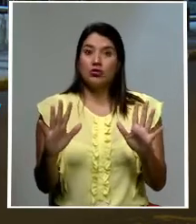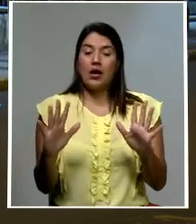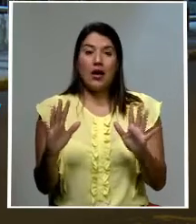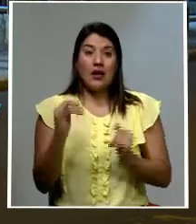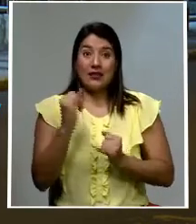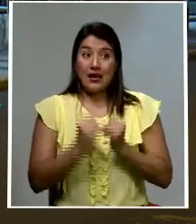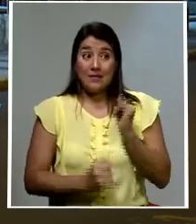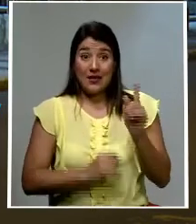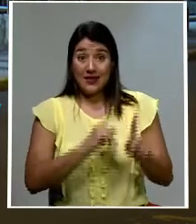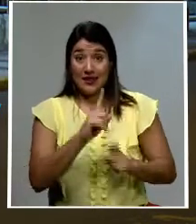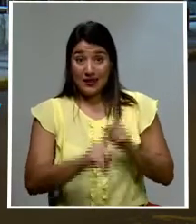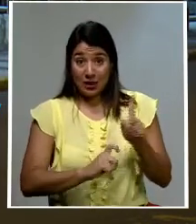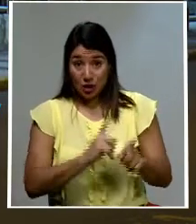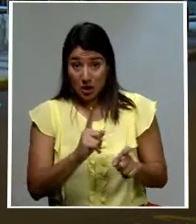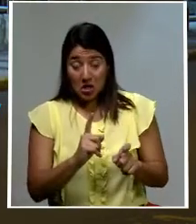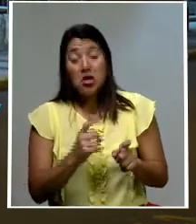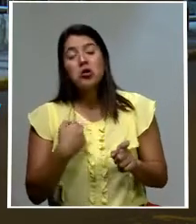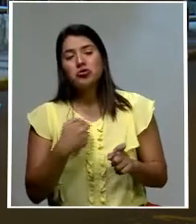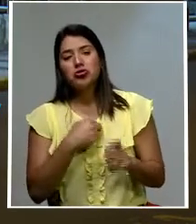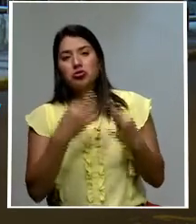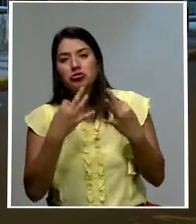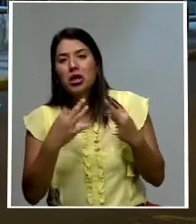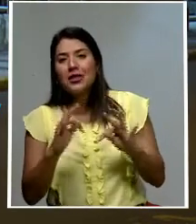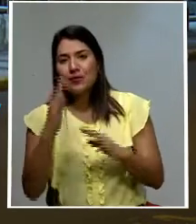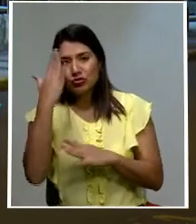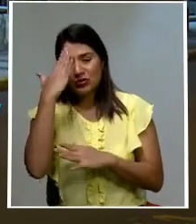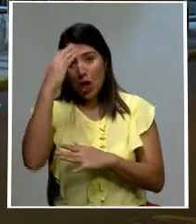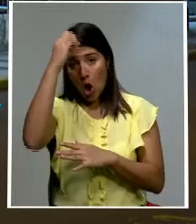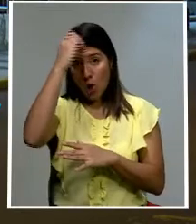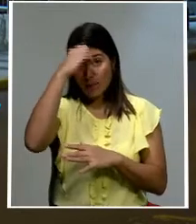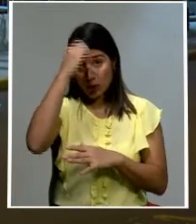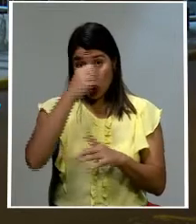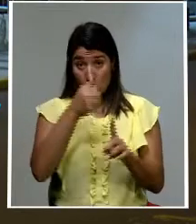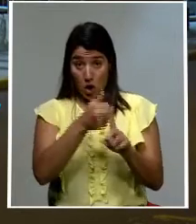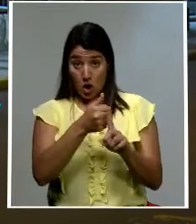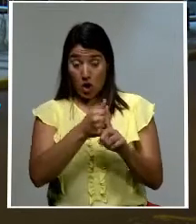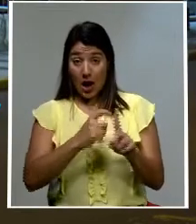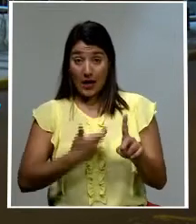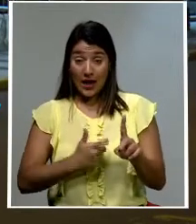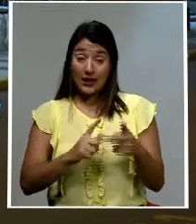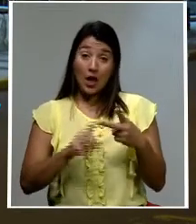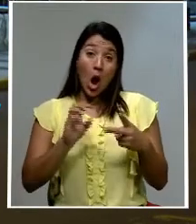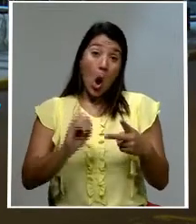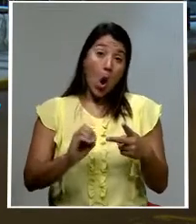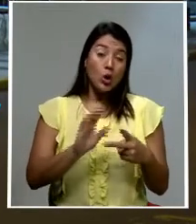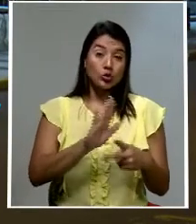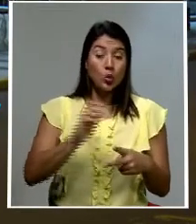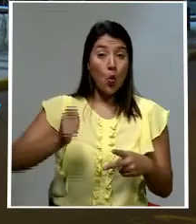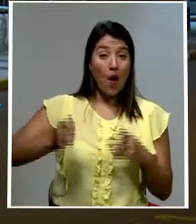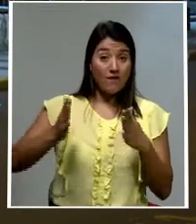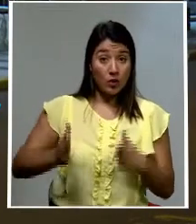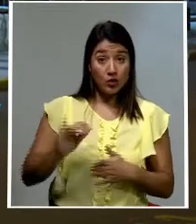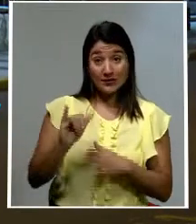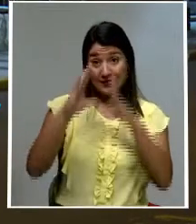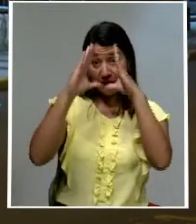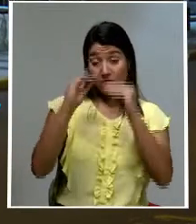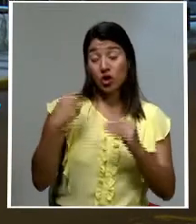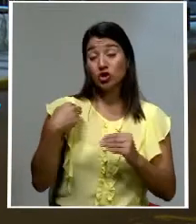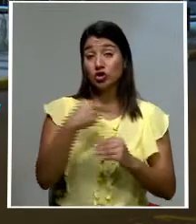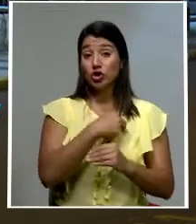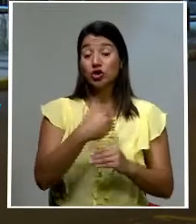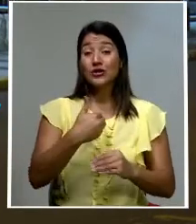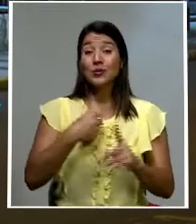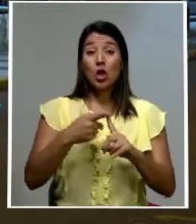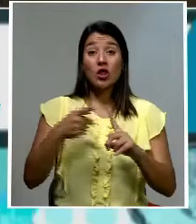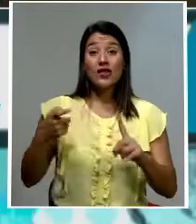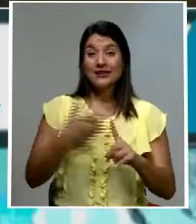de esta indagatoria, intentar conocer la posición ya sea del mismo alcalde o bien de su abogado. Don Ernesto, esta es la información que tenemos desde Heredia.